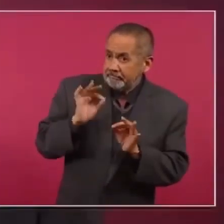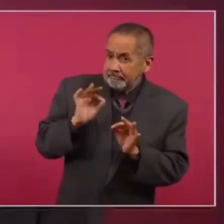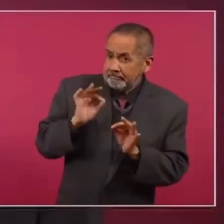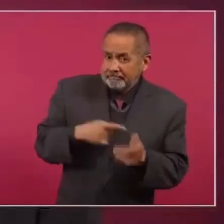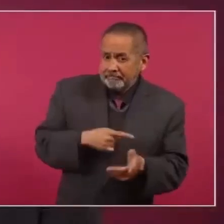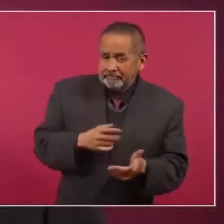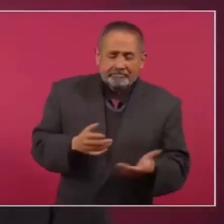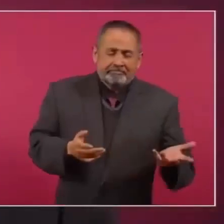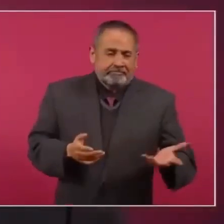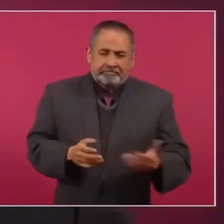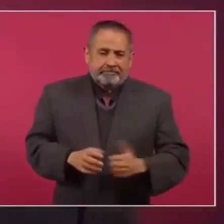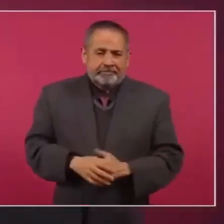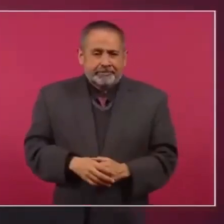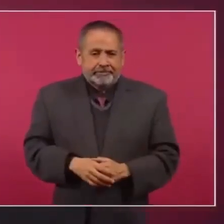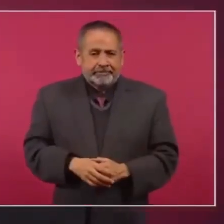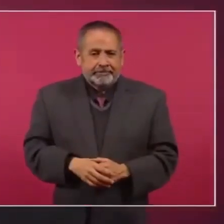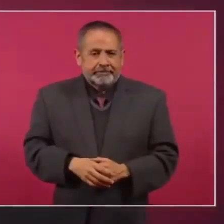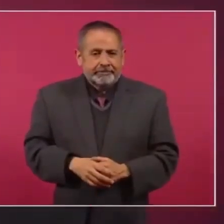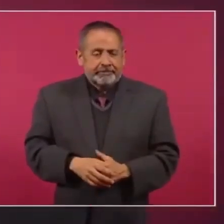Pero